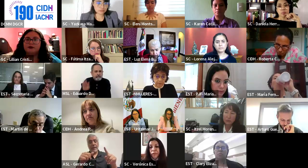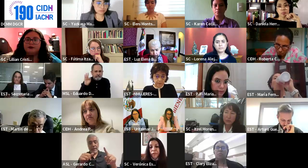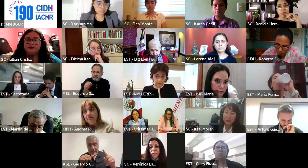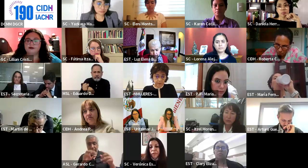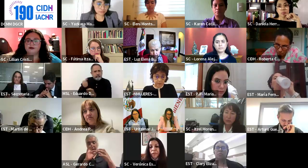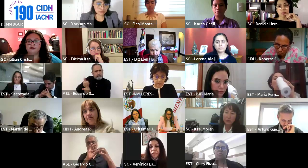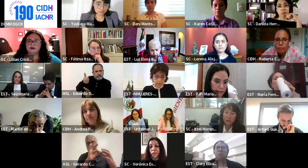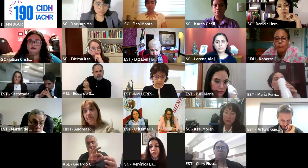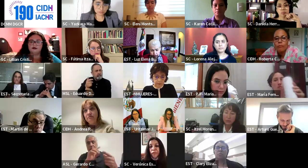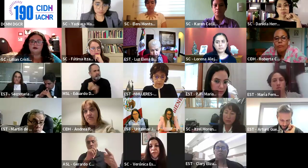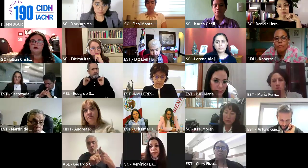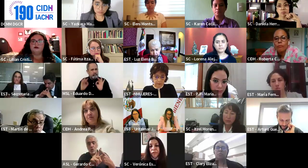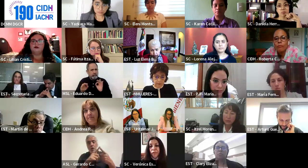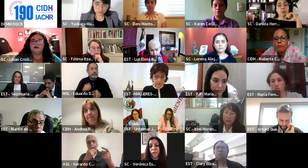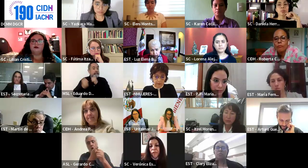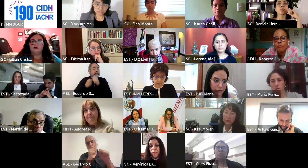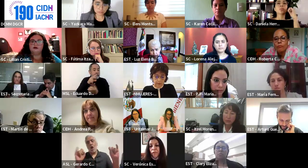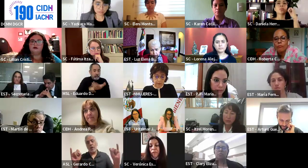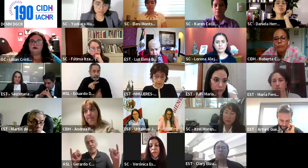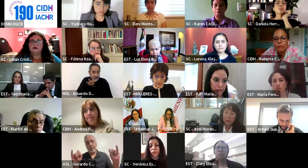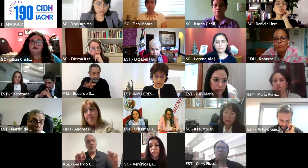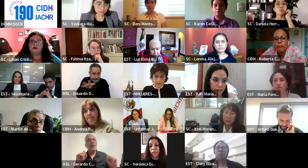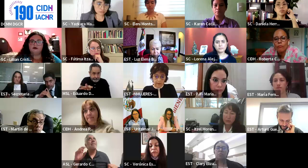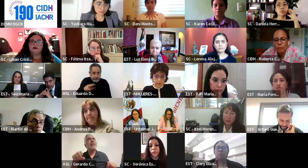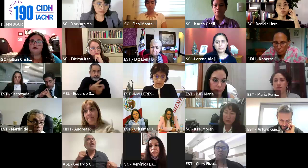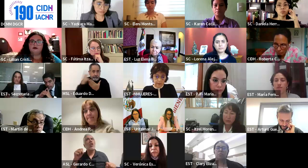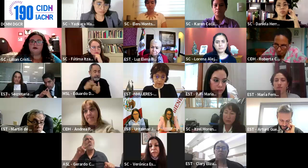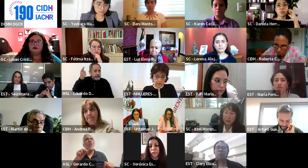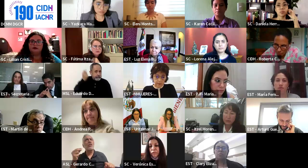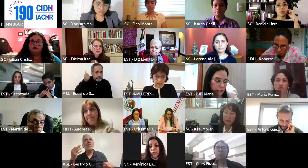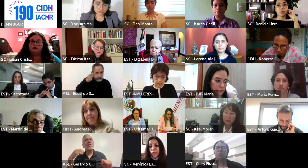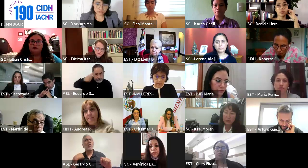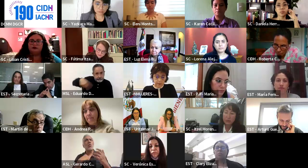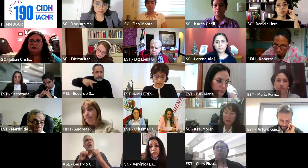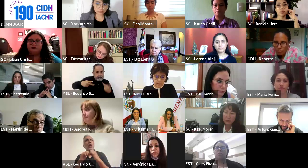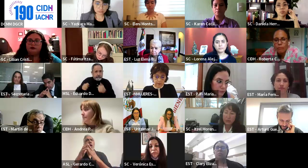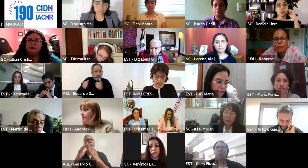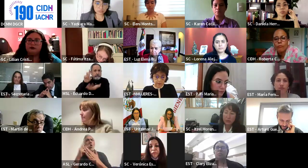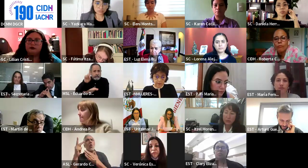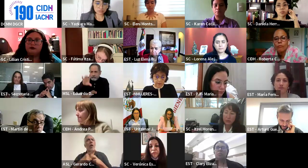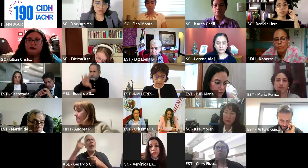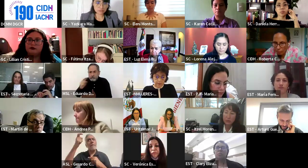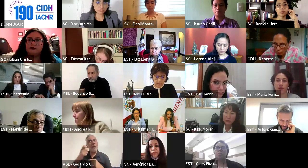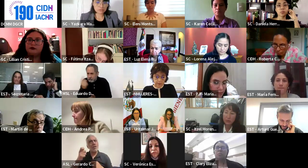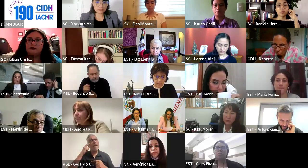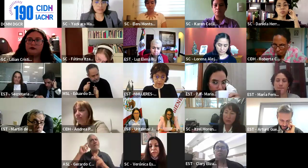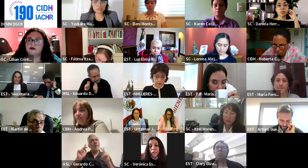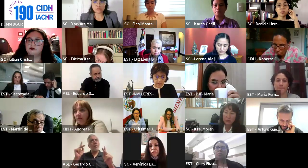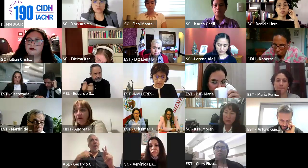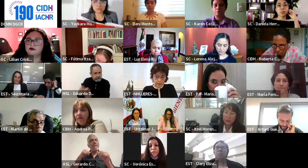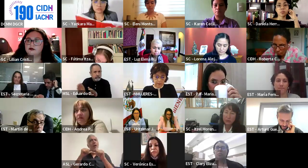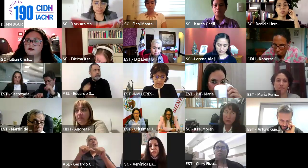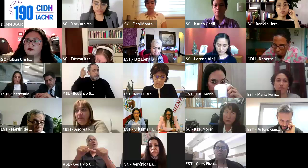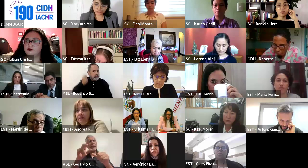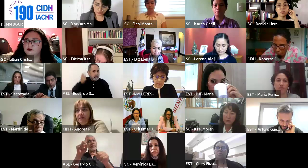autonomía. En 2019 se creó el programa de la pensión para el bienestar de las personas con discapacidad permanente, el cual consiste en una